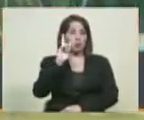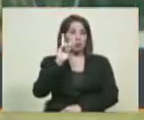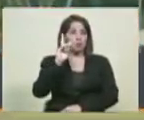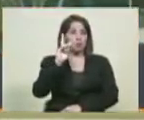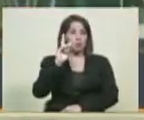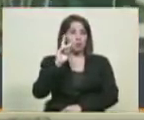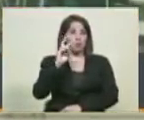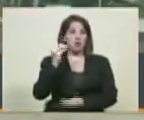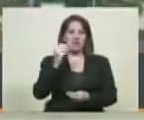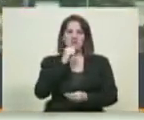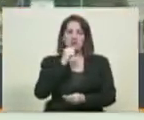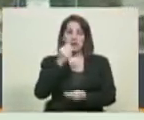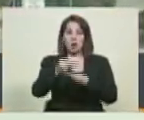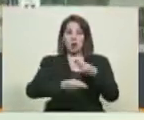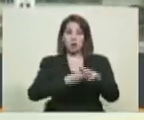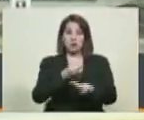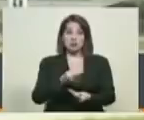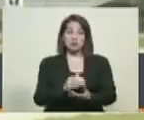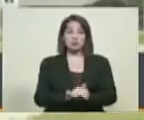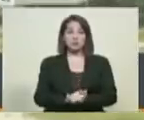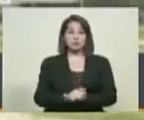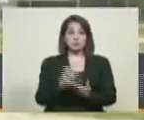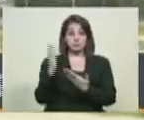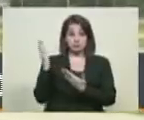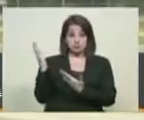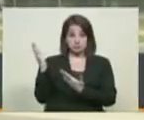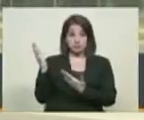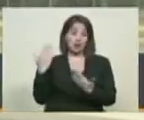¿Y quién lo hizo? Papá.